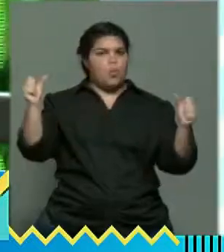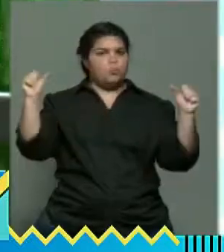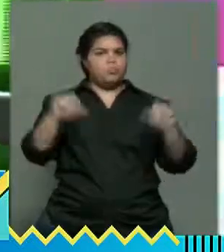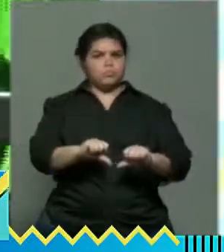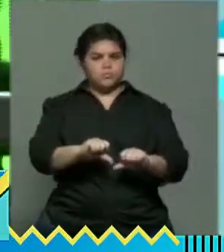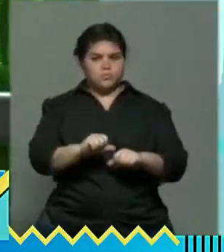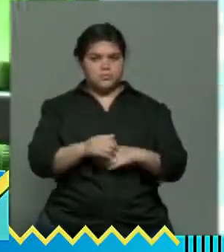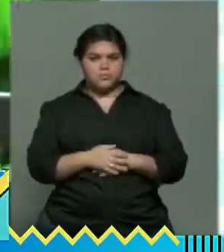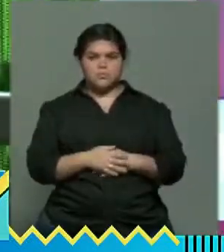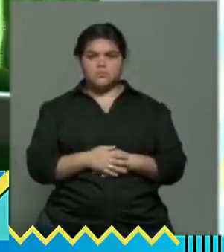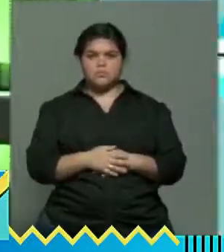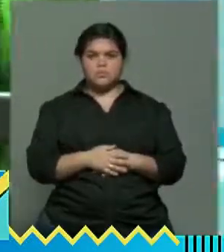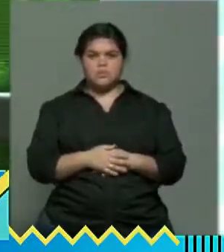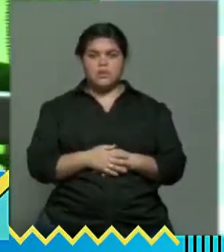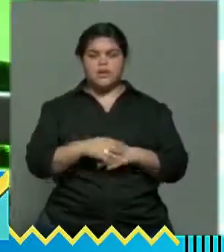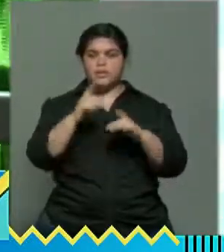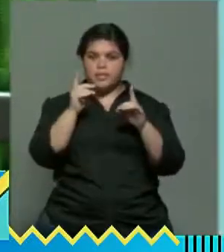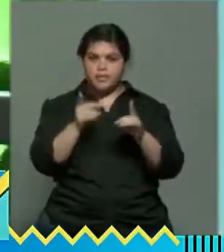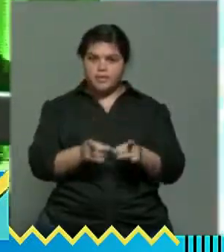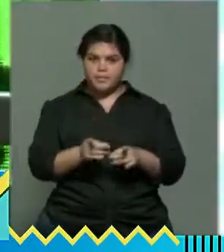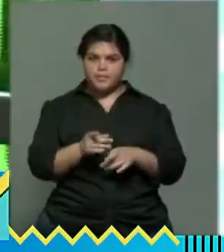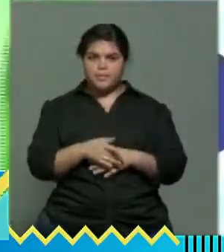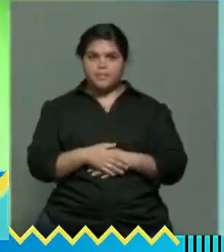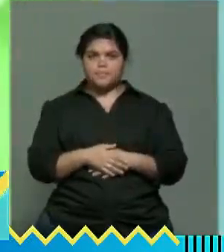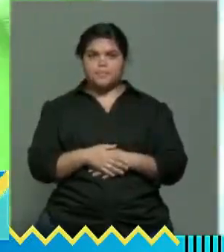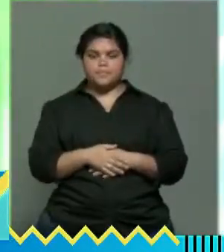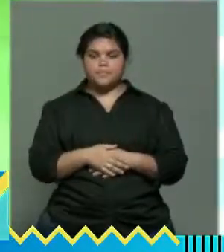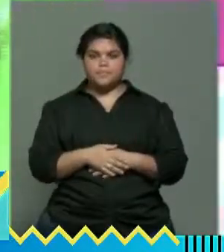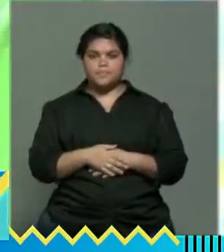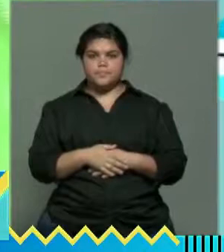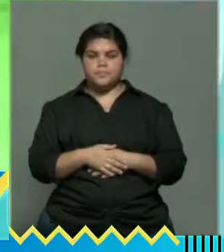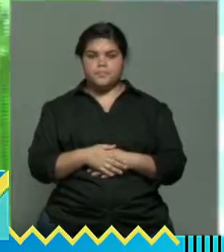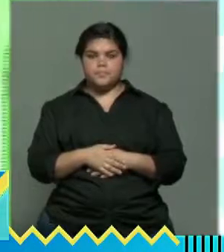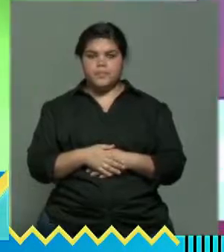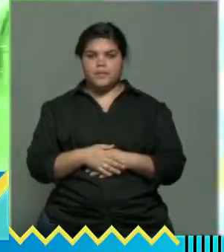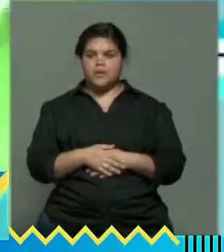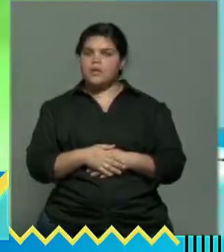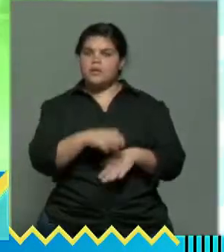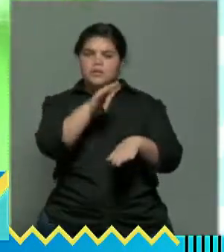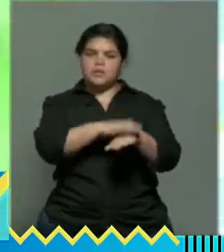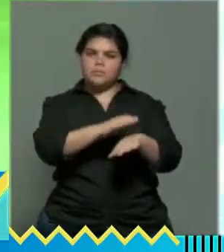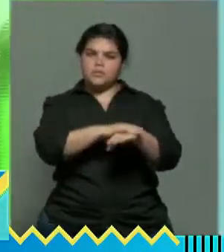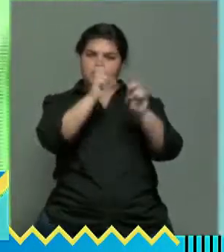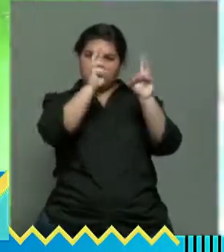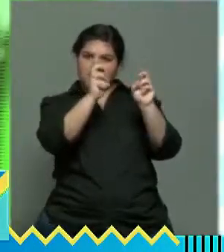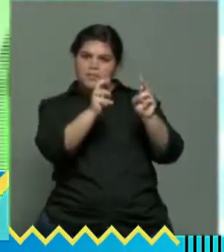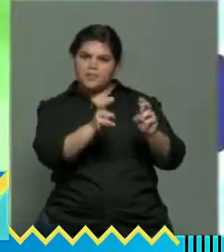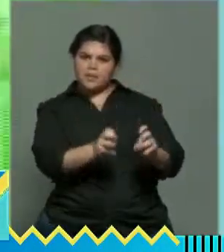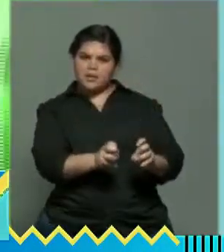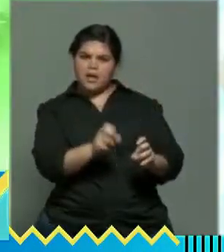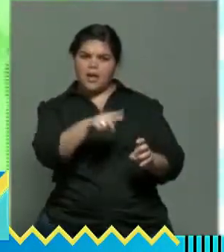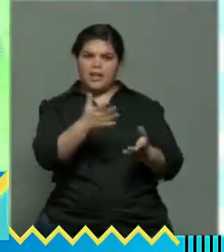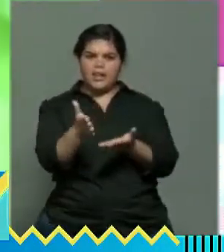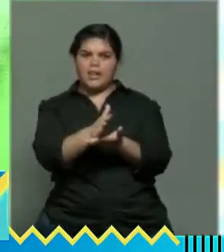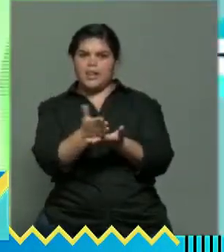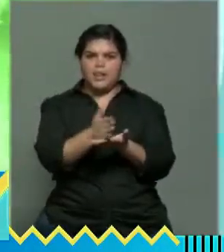Lo que pasa también es que muchos de los que investigan tienen conflictos de intereses o